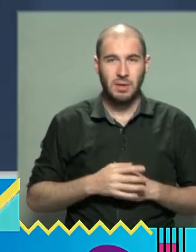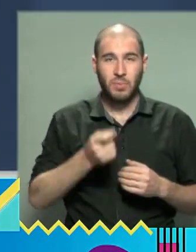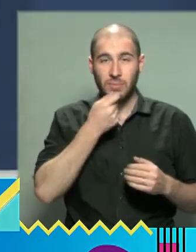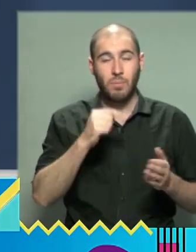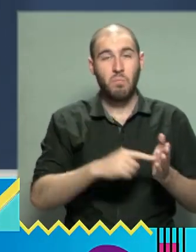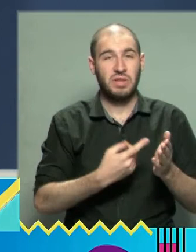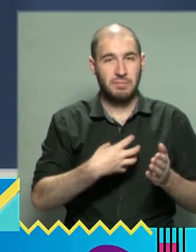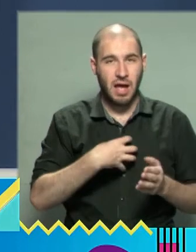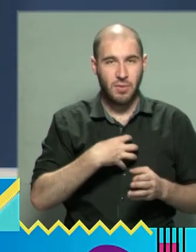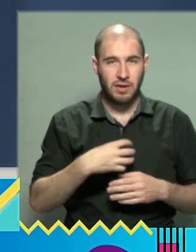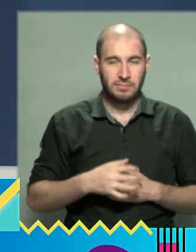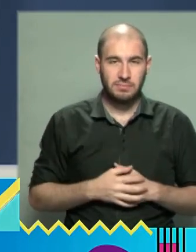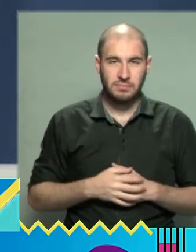aula,